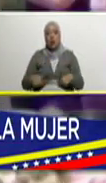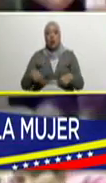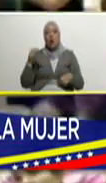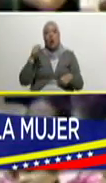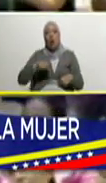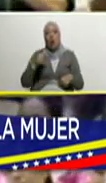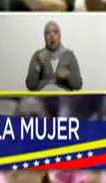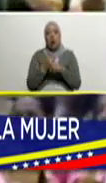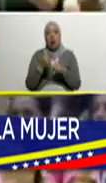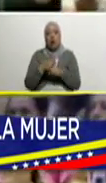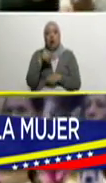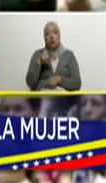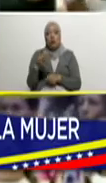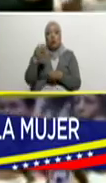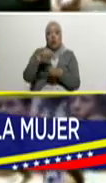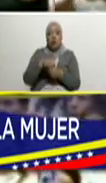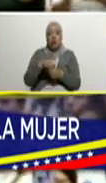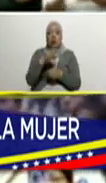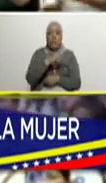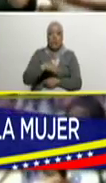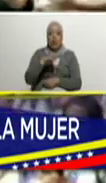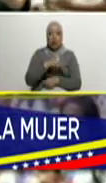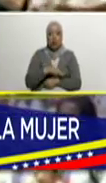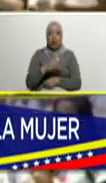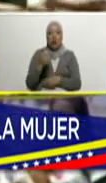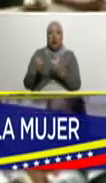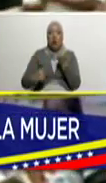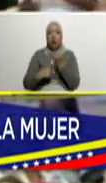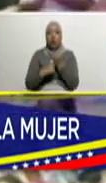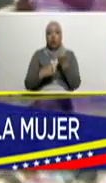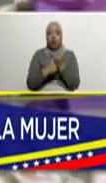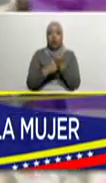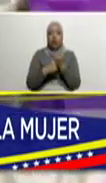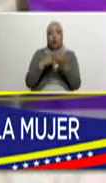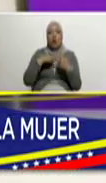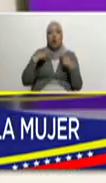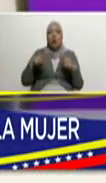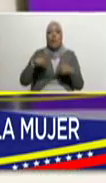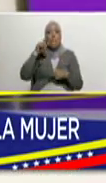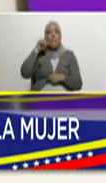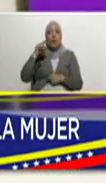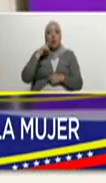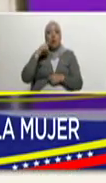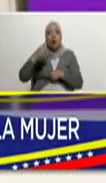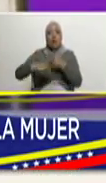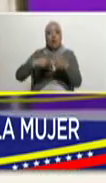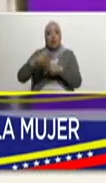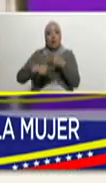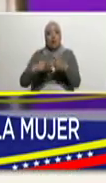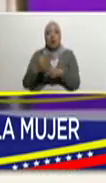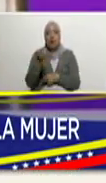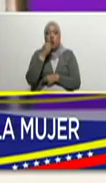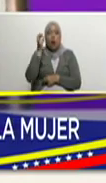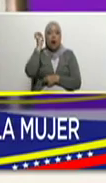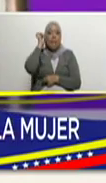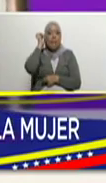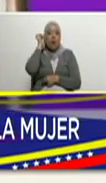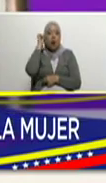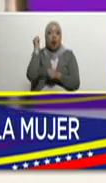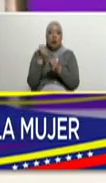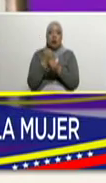hoy también dentro del marco de la gran misión se refuerza parto humanizado para las promotoras, para las mujeres